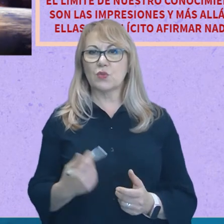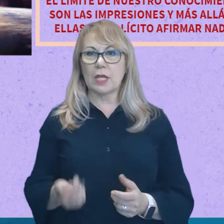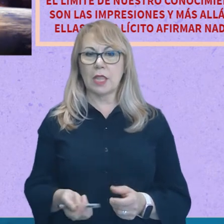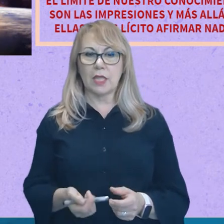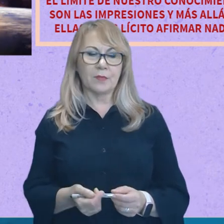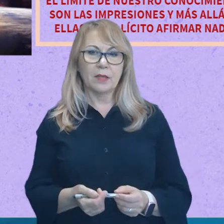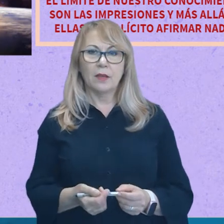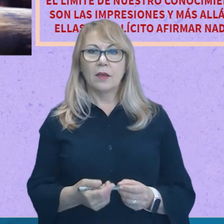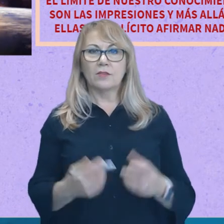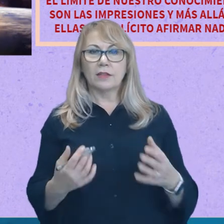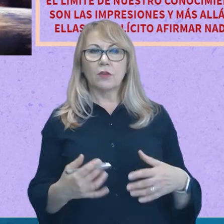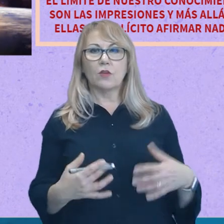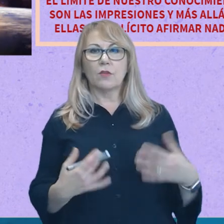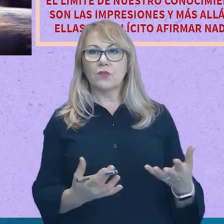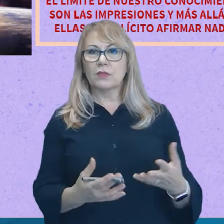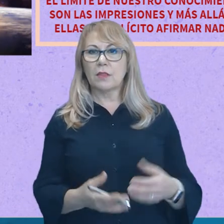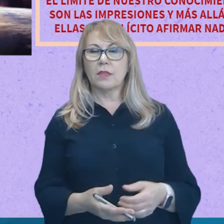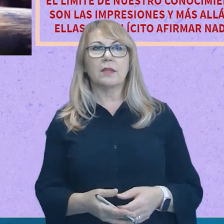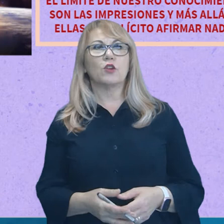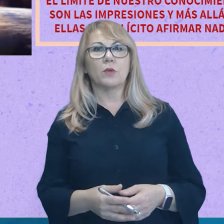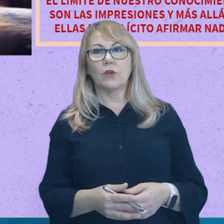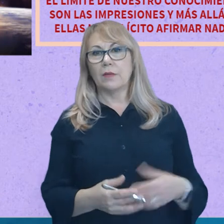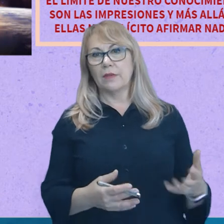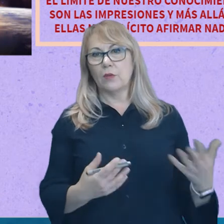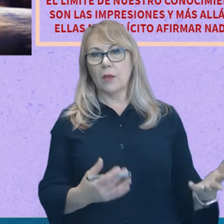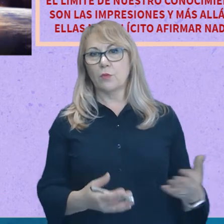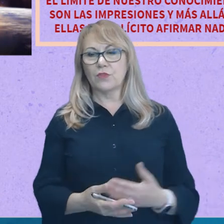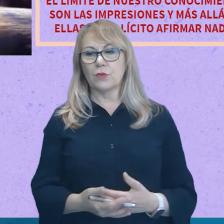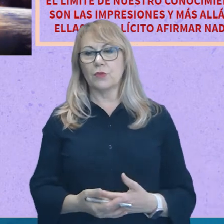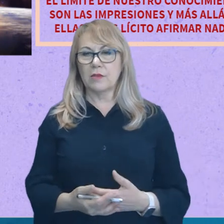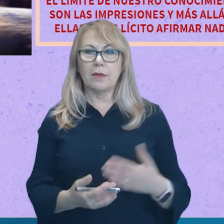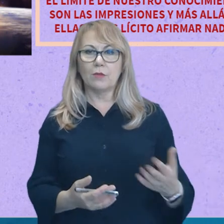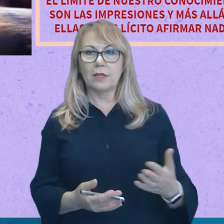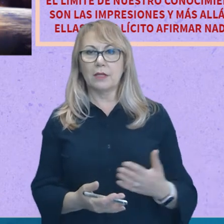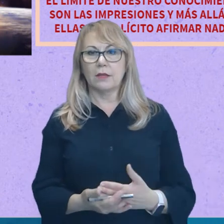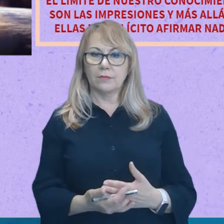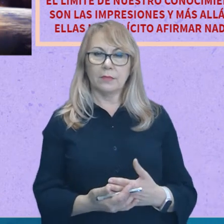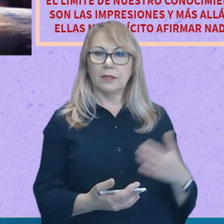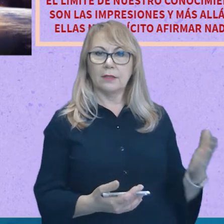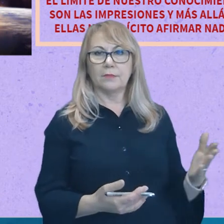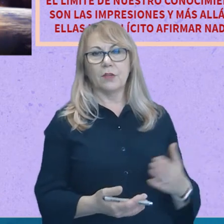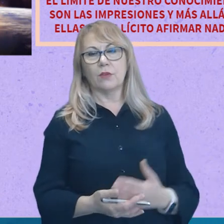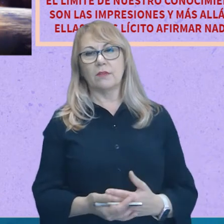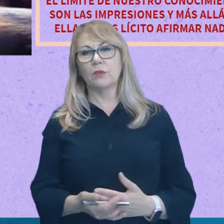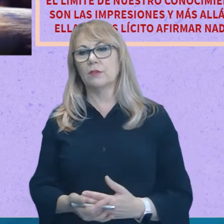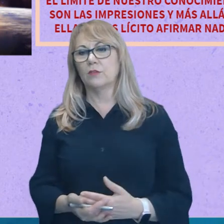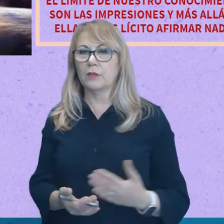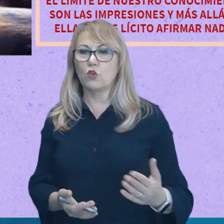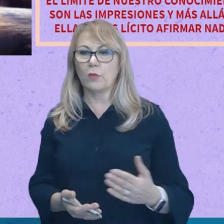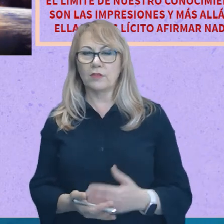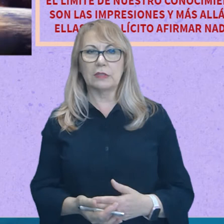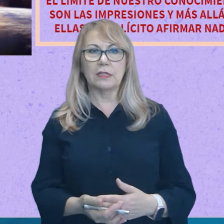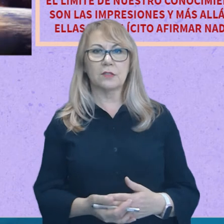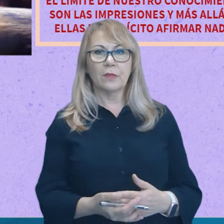de sustancia. Está claro que el concepto de sustancia ya lo había propuesto, ya se había hablado de él en el periodo antiguo, tanto